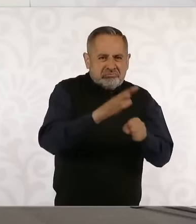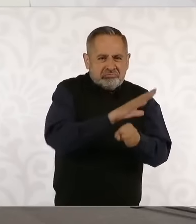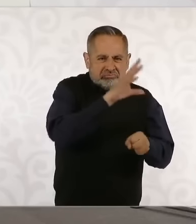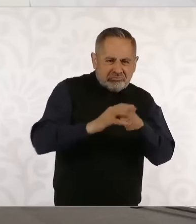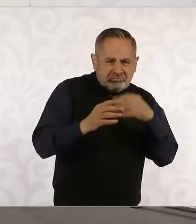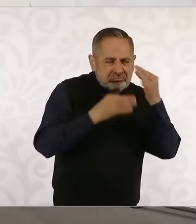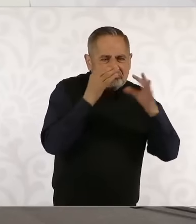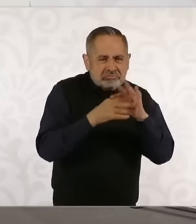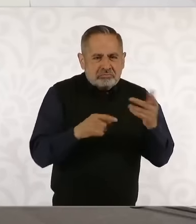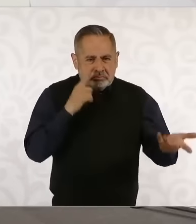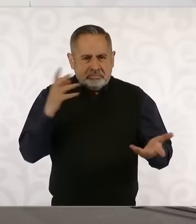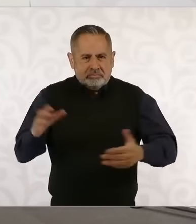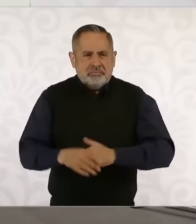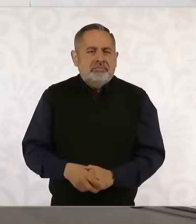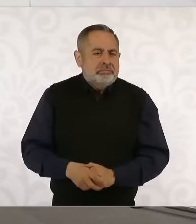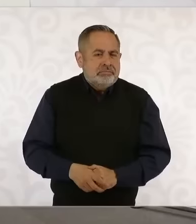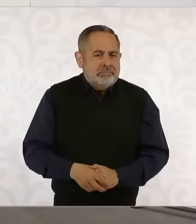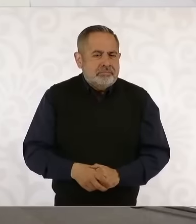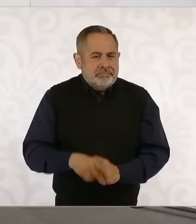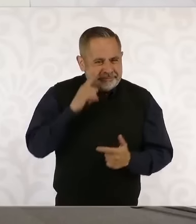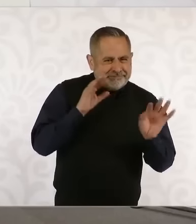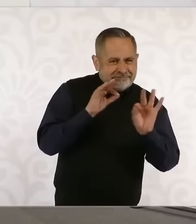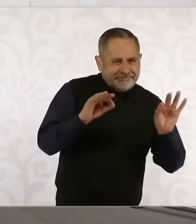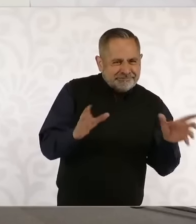impulsó a que se fuera la movilización.